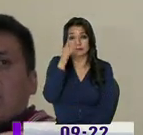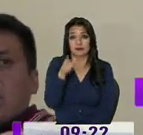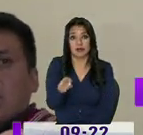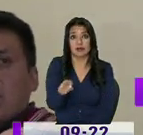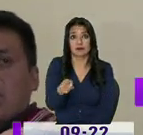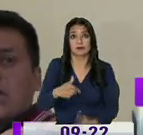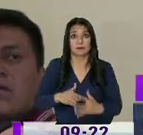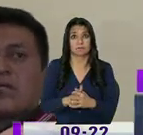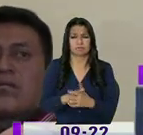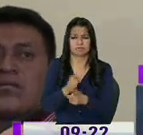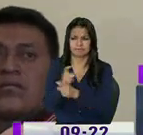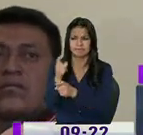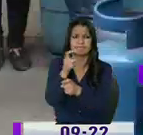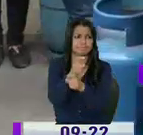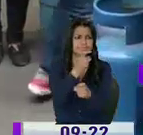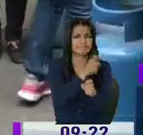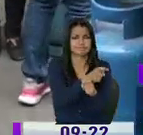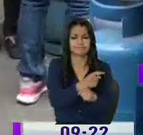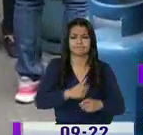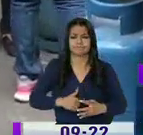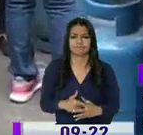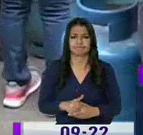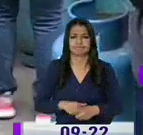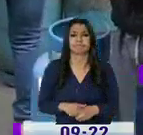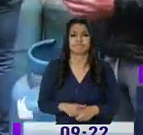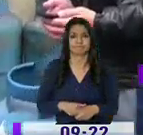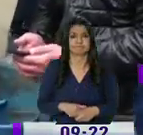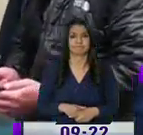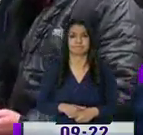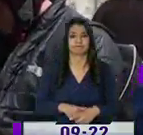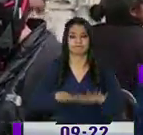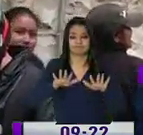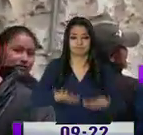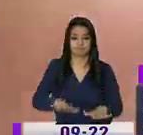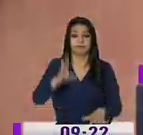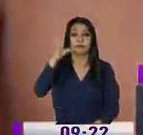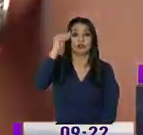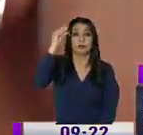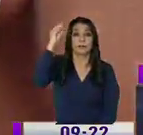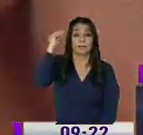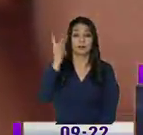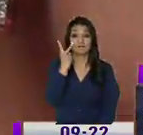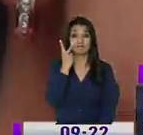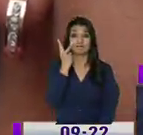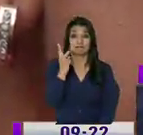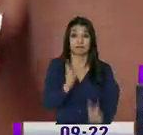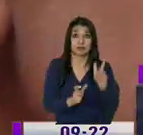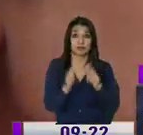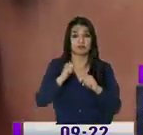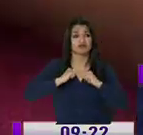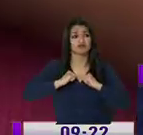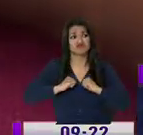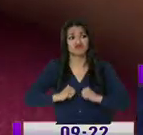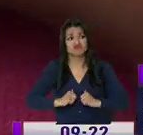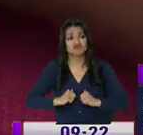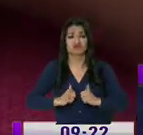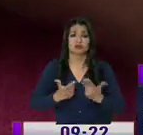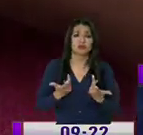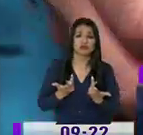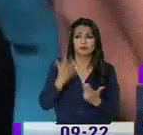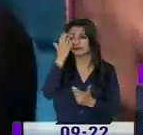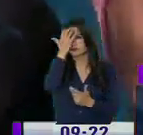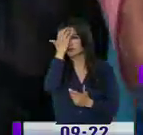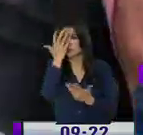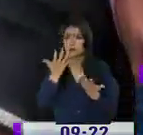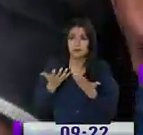muchas persecuciones. En el centro de Riobamba observamos rostros de angustia, preocupación y